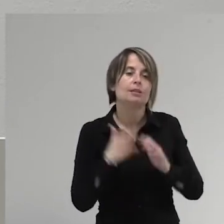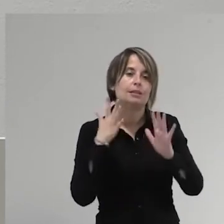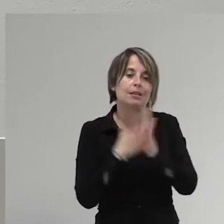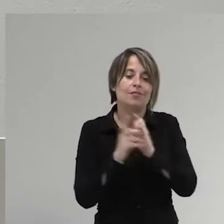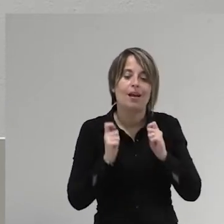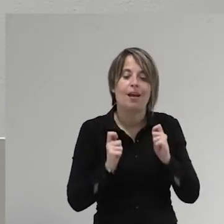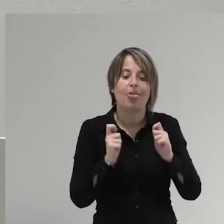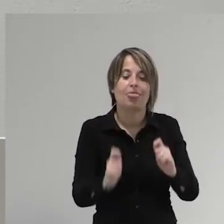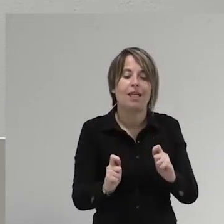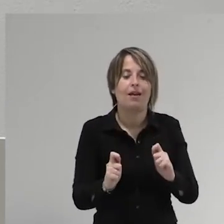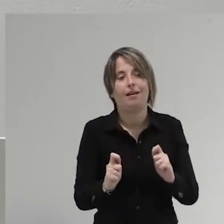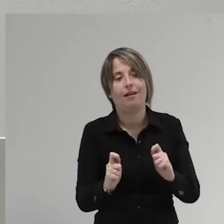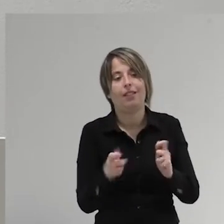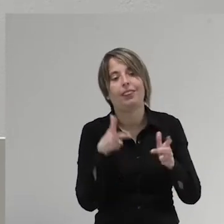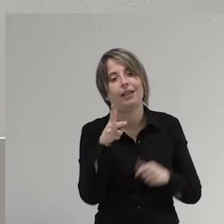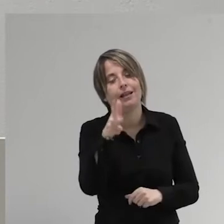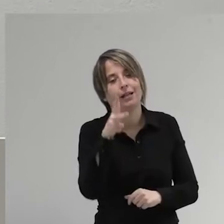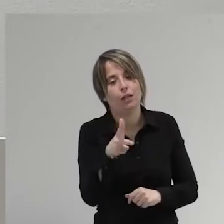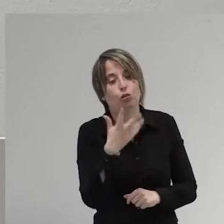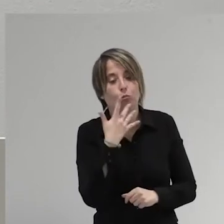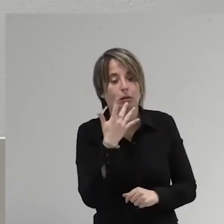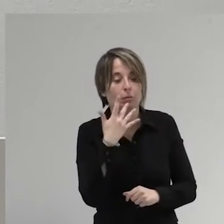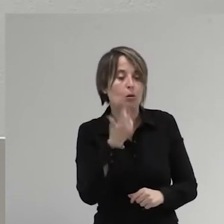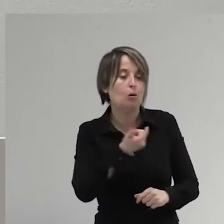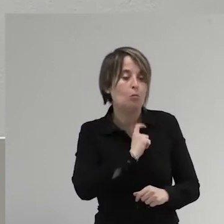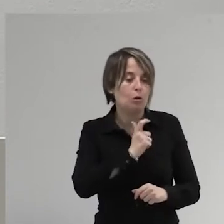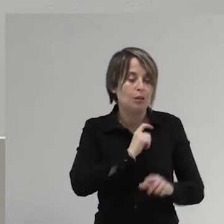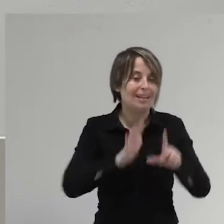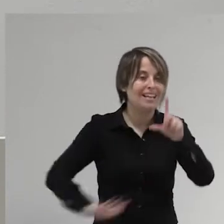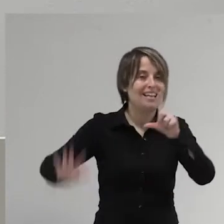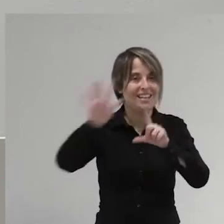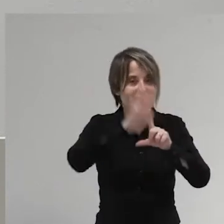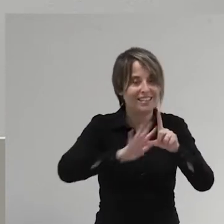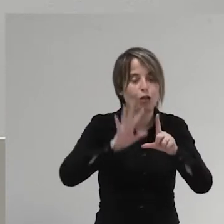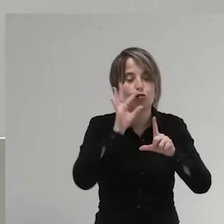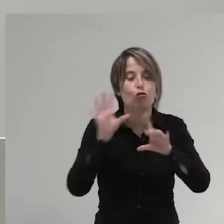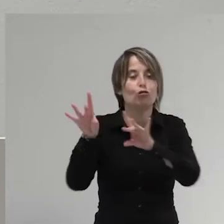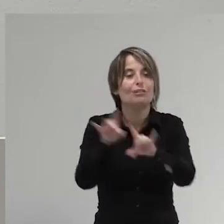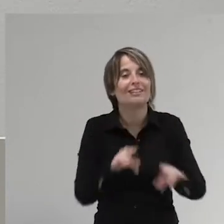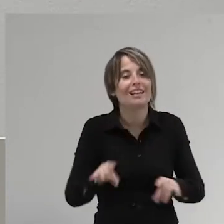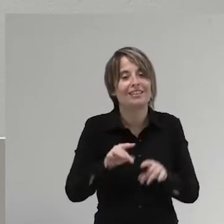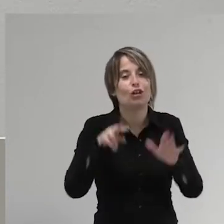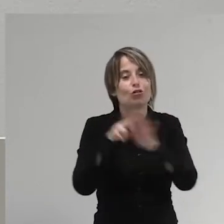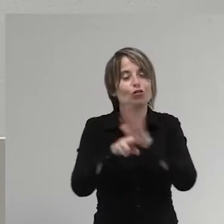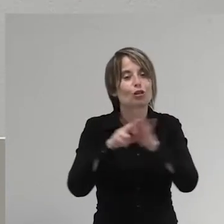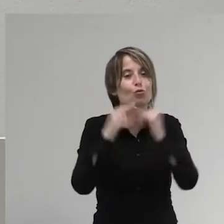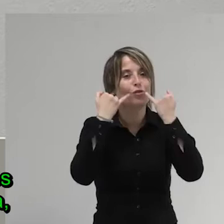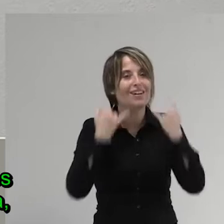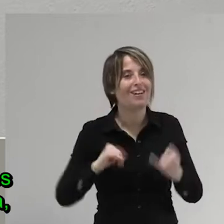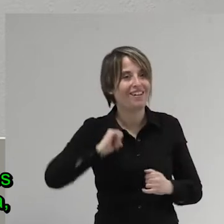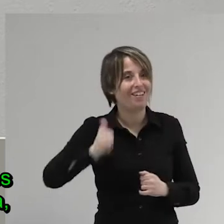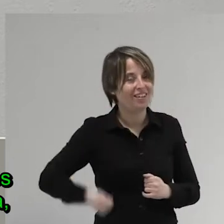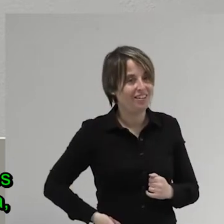legitima las intervenciones en, casualmente, estados o territorios ricos de recursos energéticos